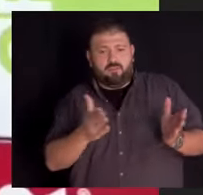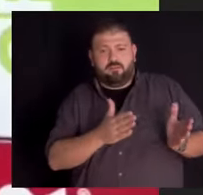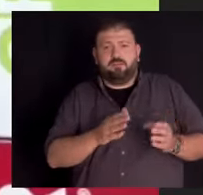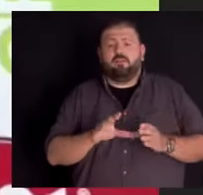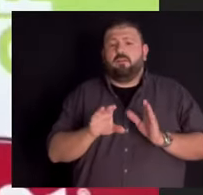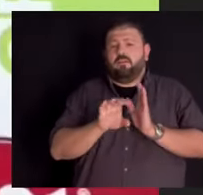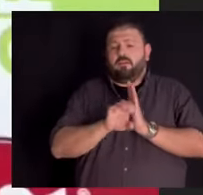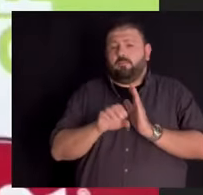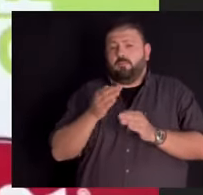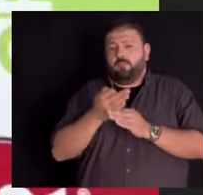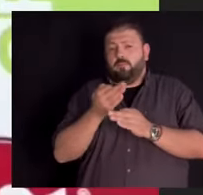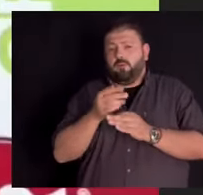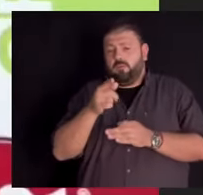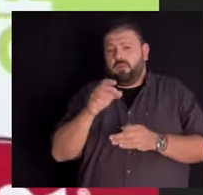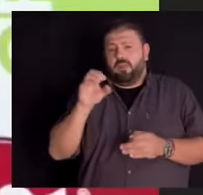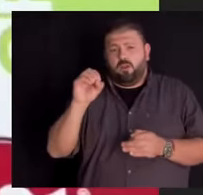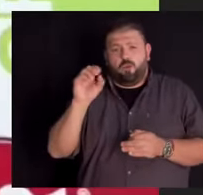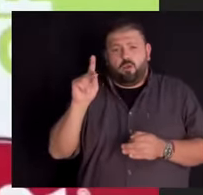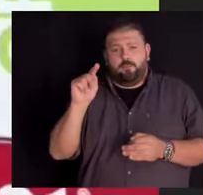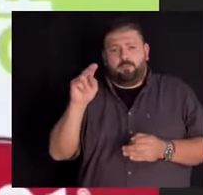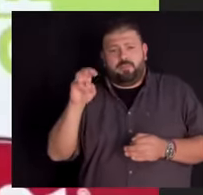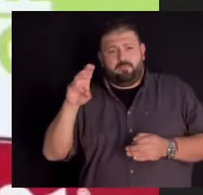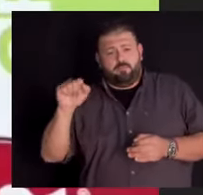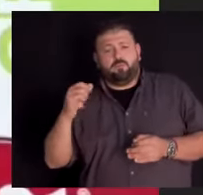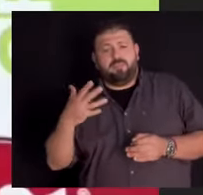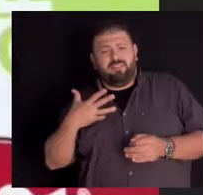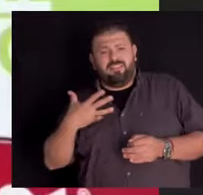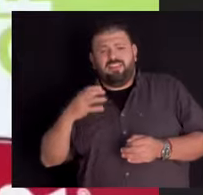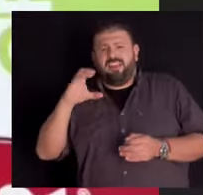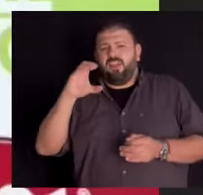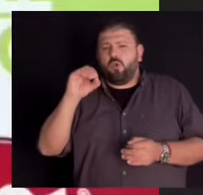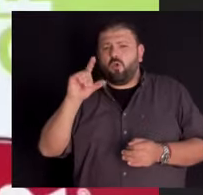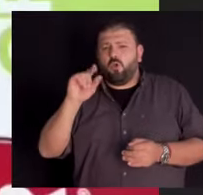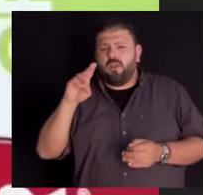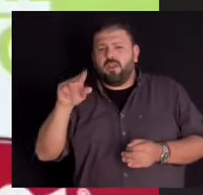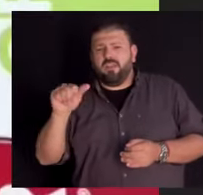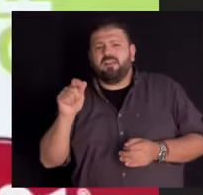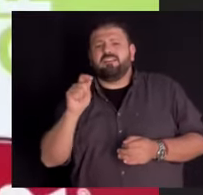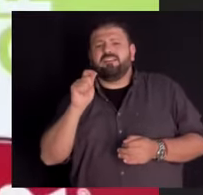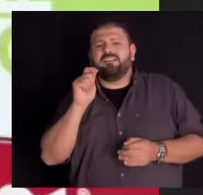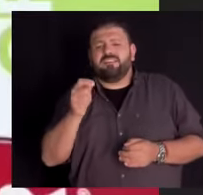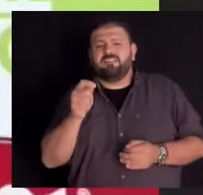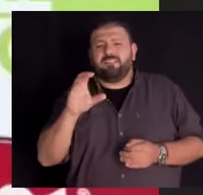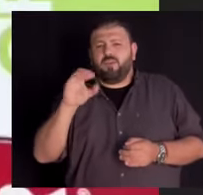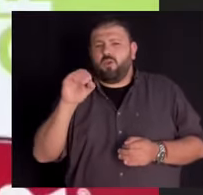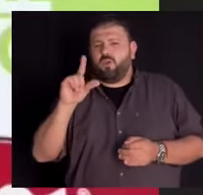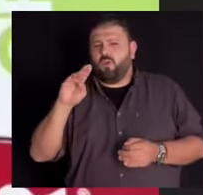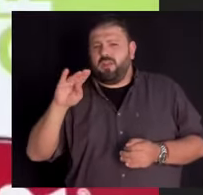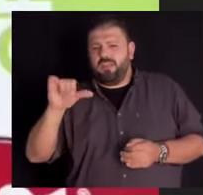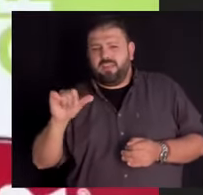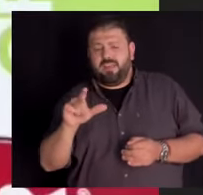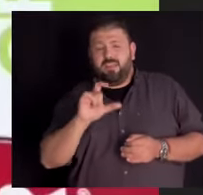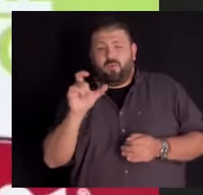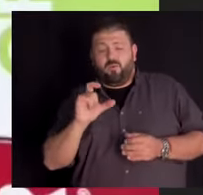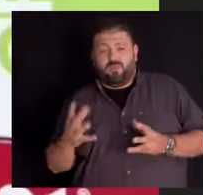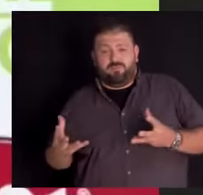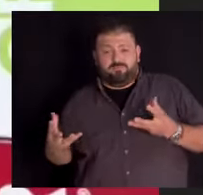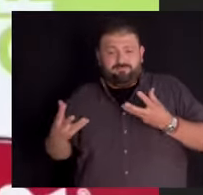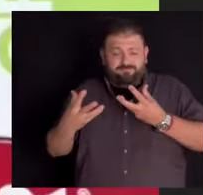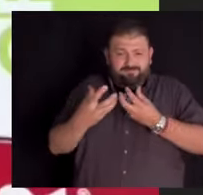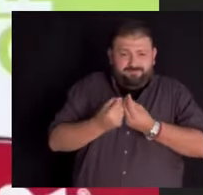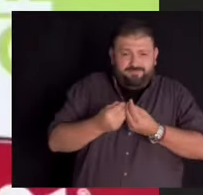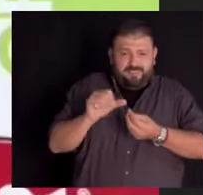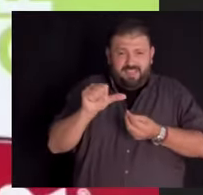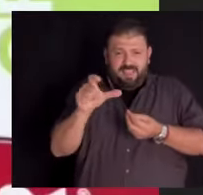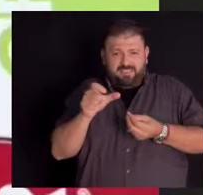Optimus, tiene colina. ¿Qué es la colina? Realmente es la colina, junto con el ácido pantoténico que